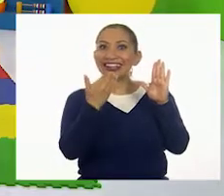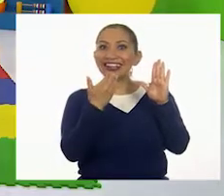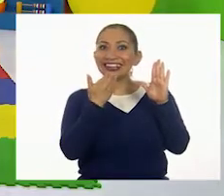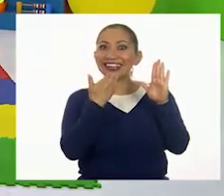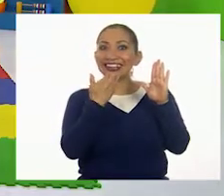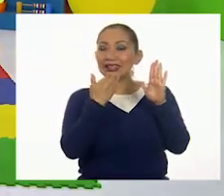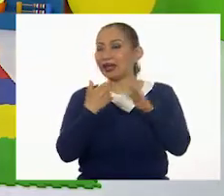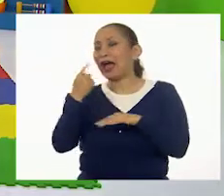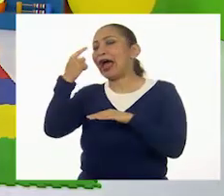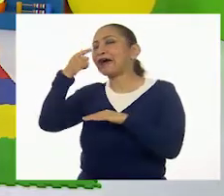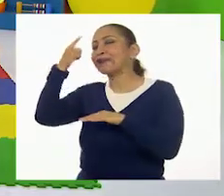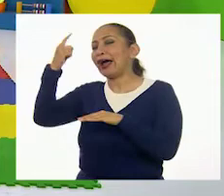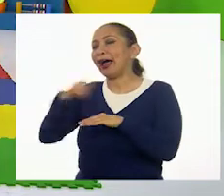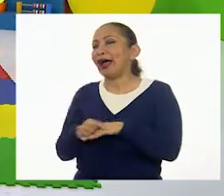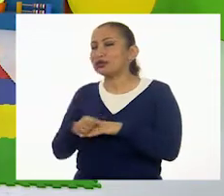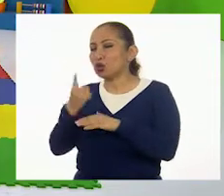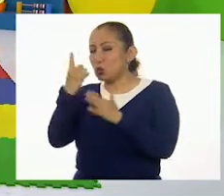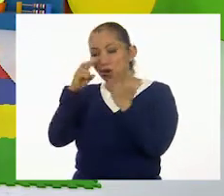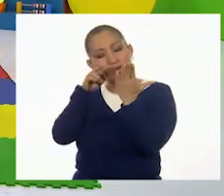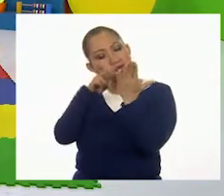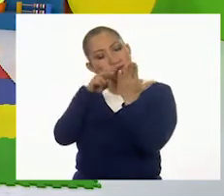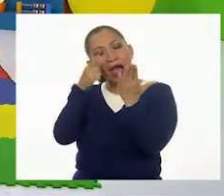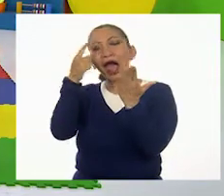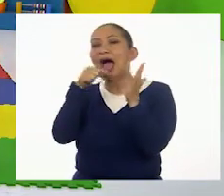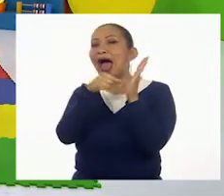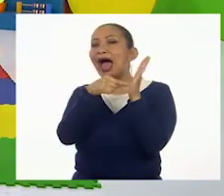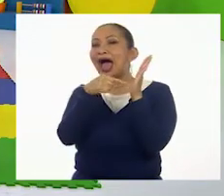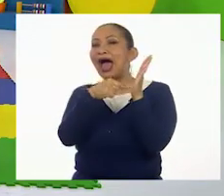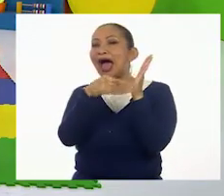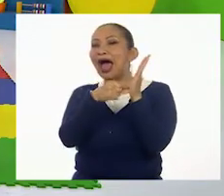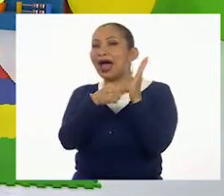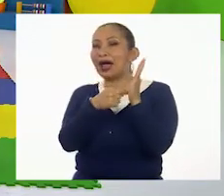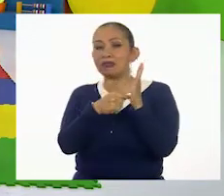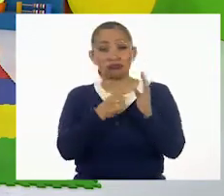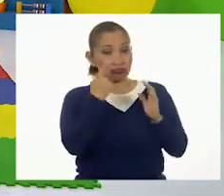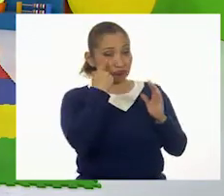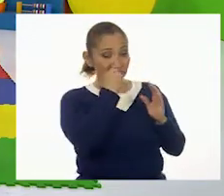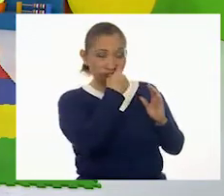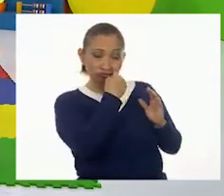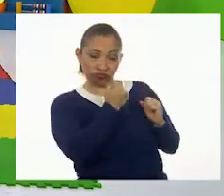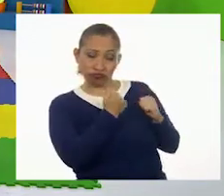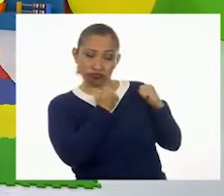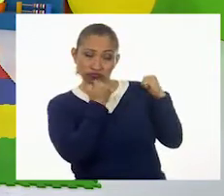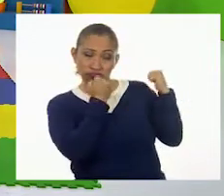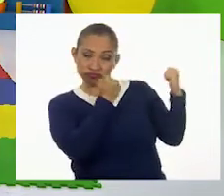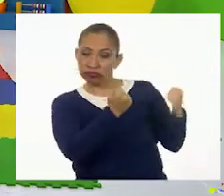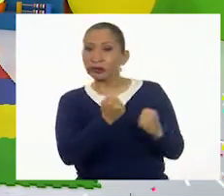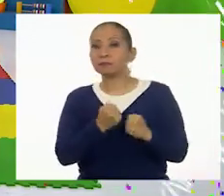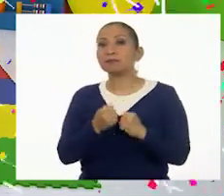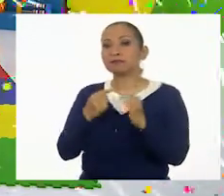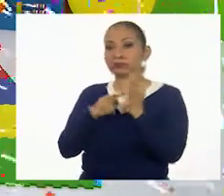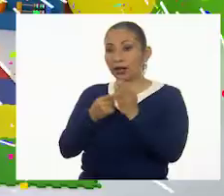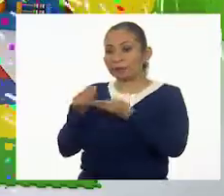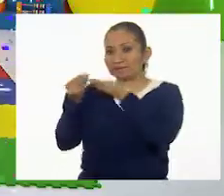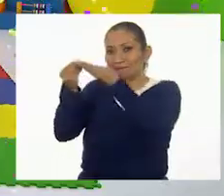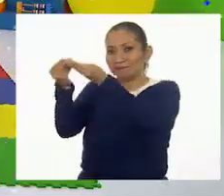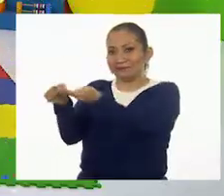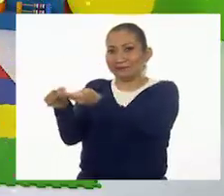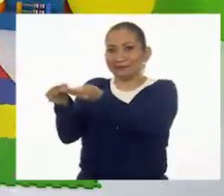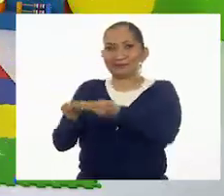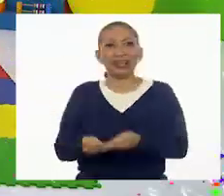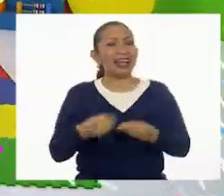¡Bien! Eso estaba muy fácil, ¿no? Solo con un vistazo sabías la cantidad. Con el poder de la observación. Así es. Así que, ¡toma tu